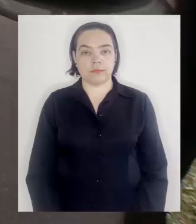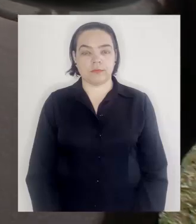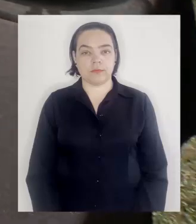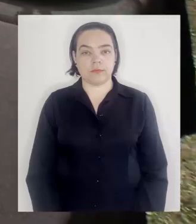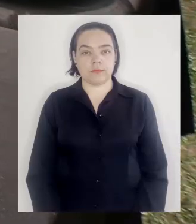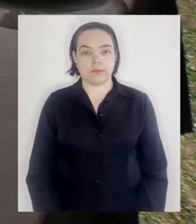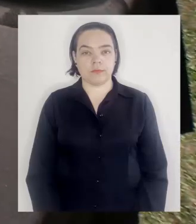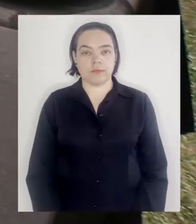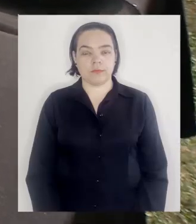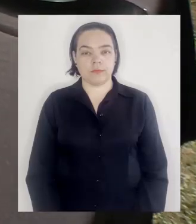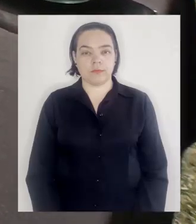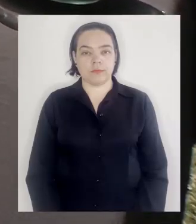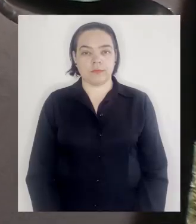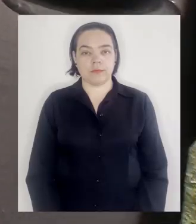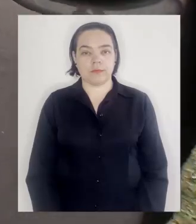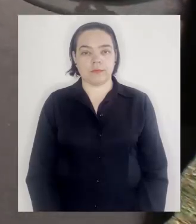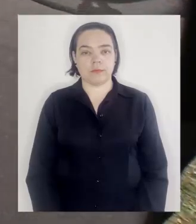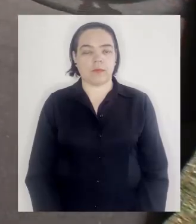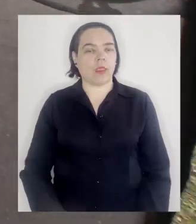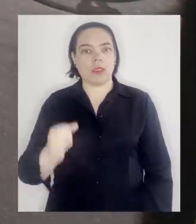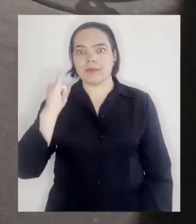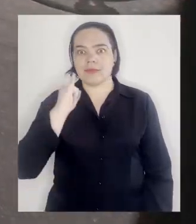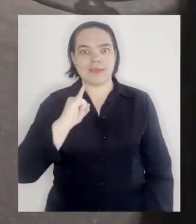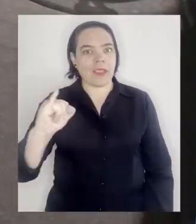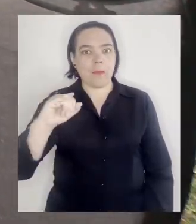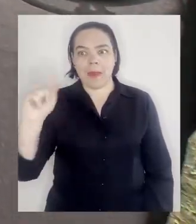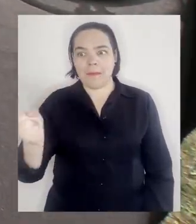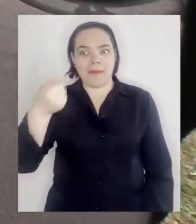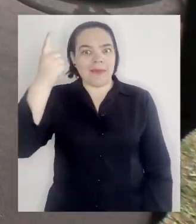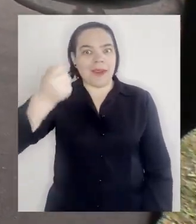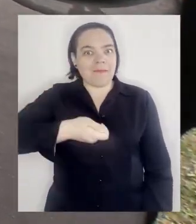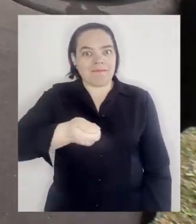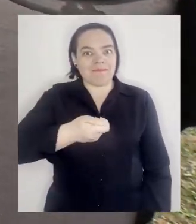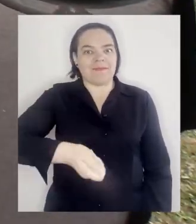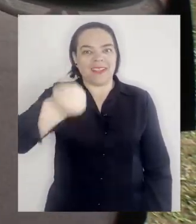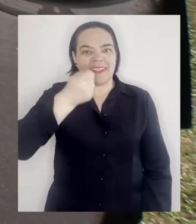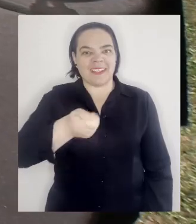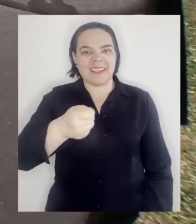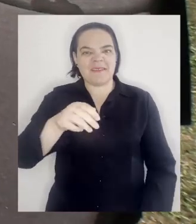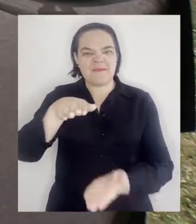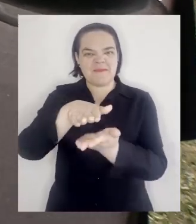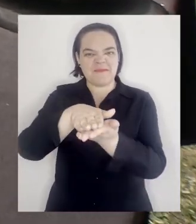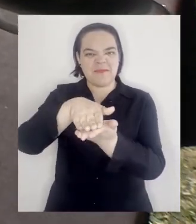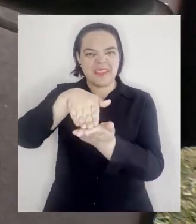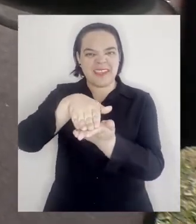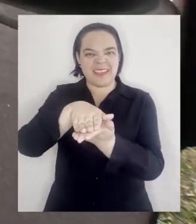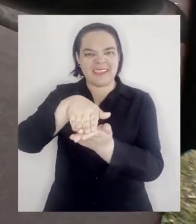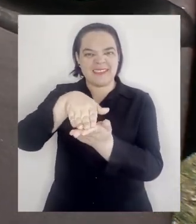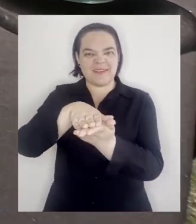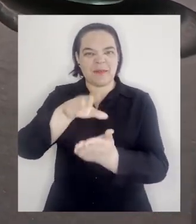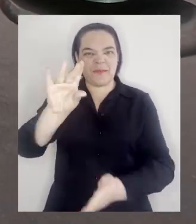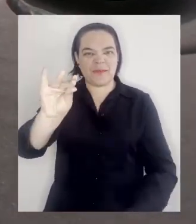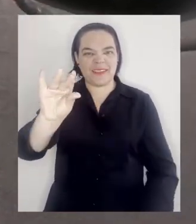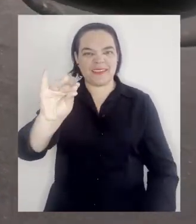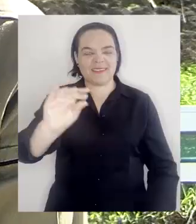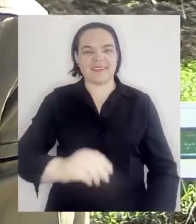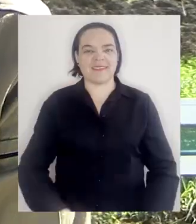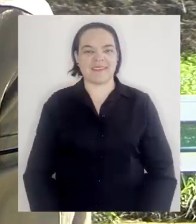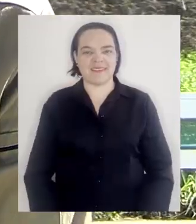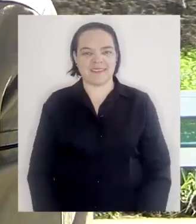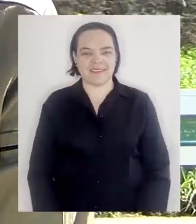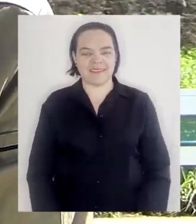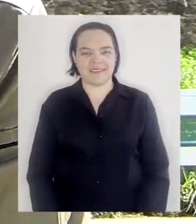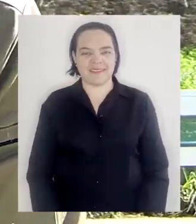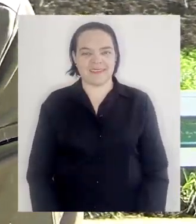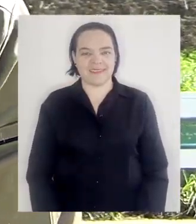Ahora, generalmente la primera se pega. Ya estamos con problemas. Pero espero que ya